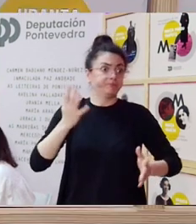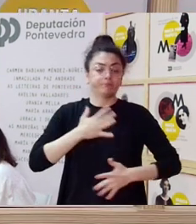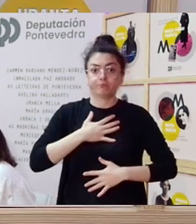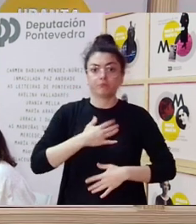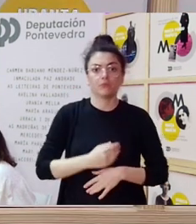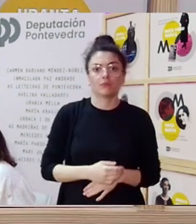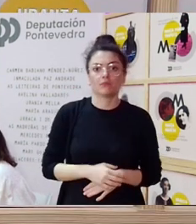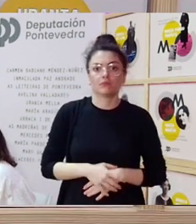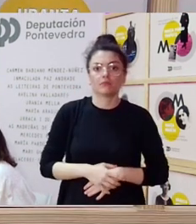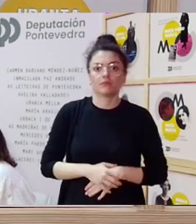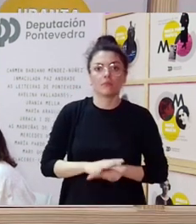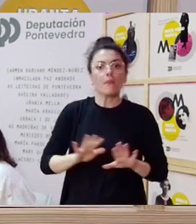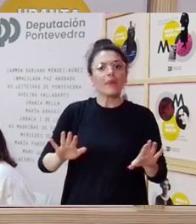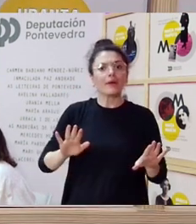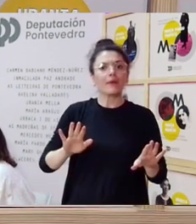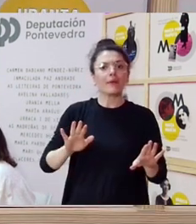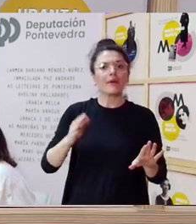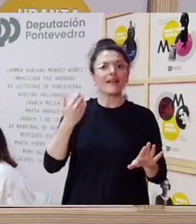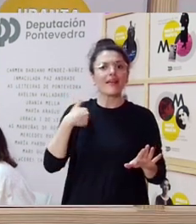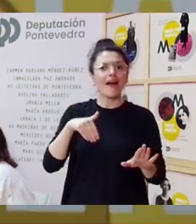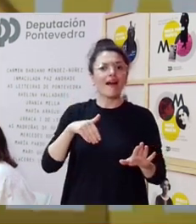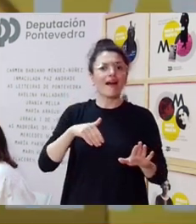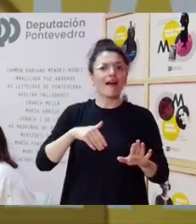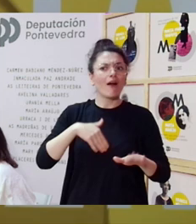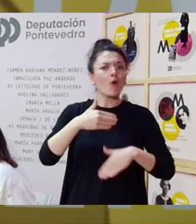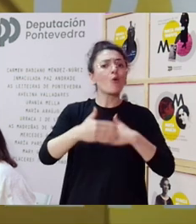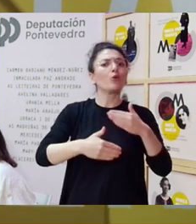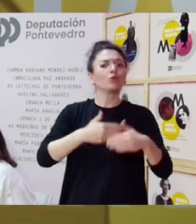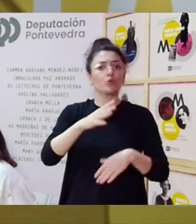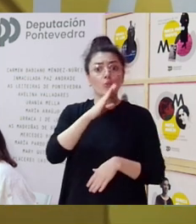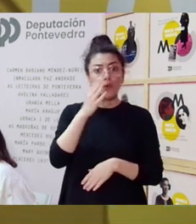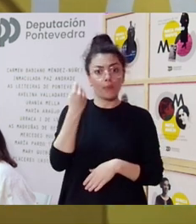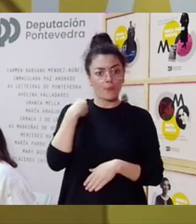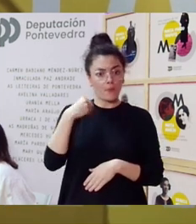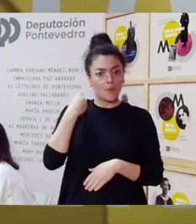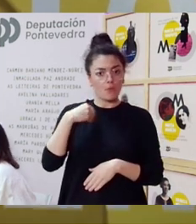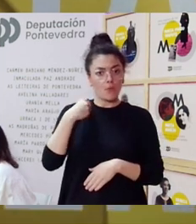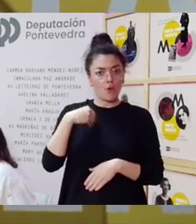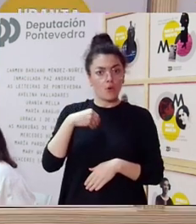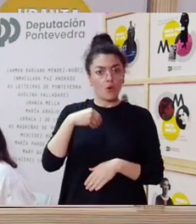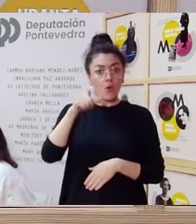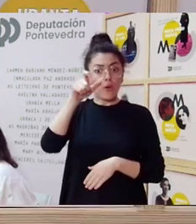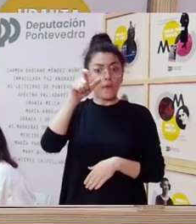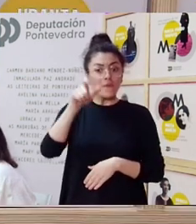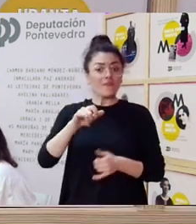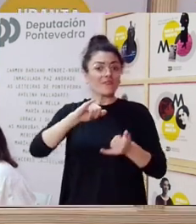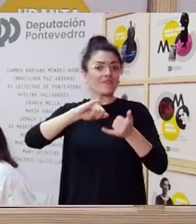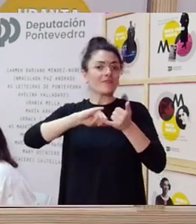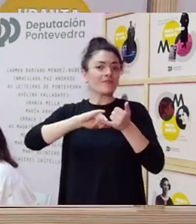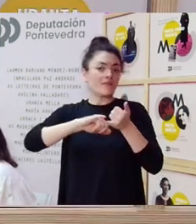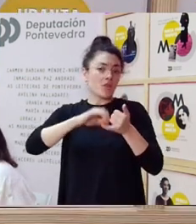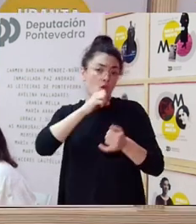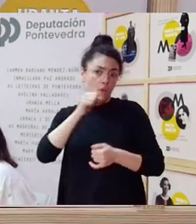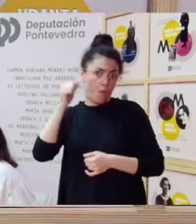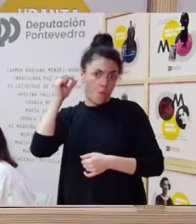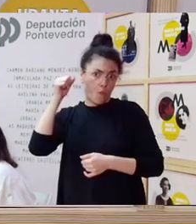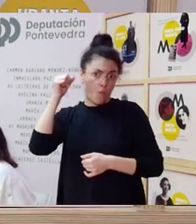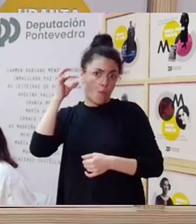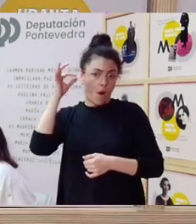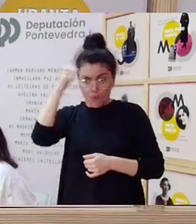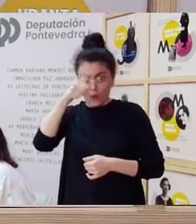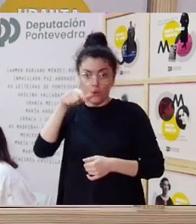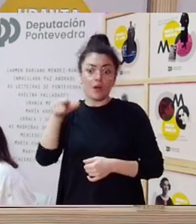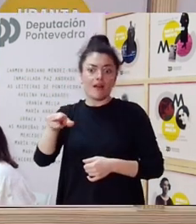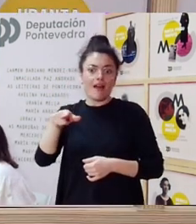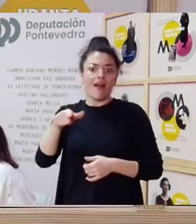Pero aínda non parou aí a cousa? Non. Porque Víctor entregouse para que non matasen a eses dous fillos detidos? E